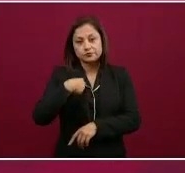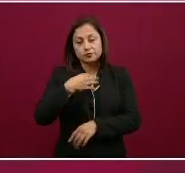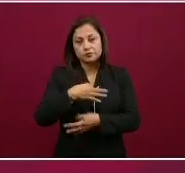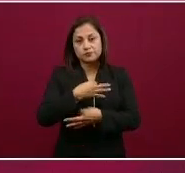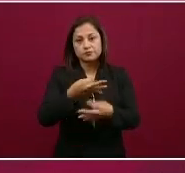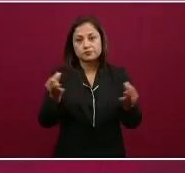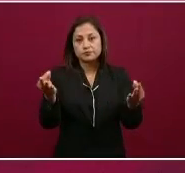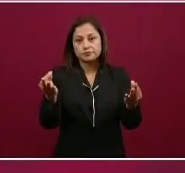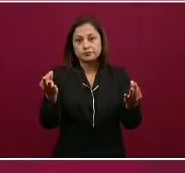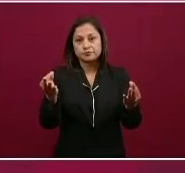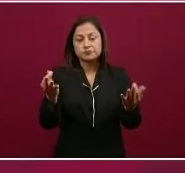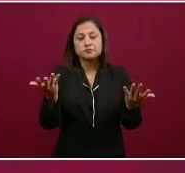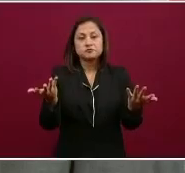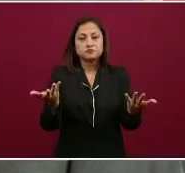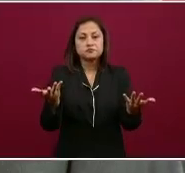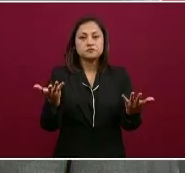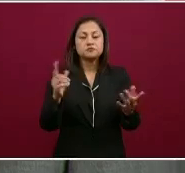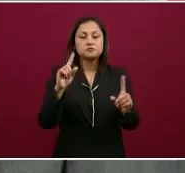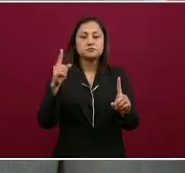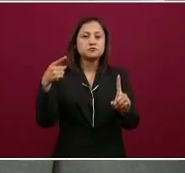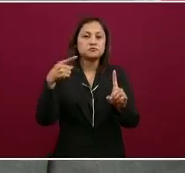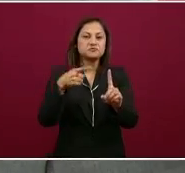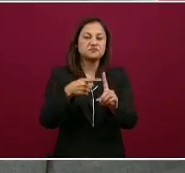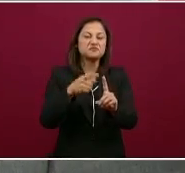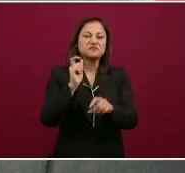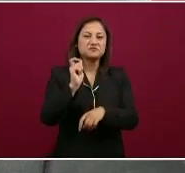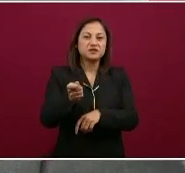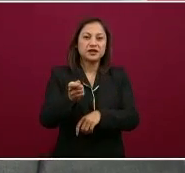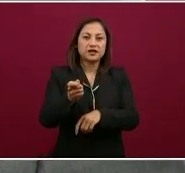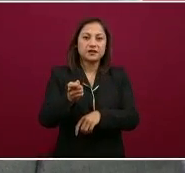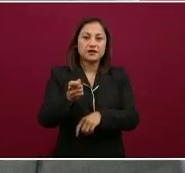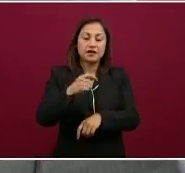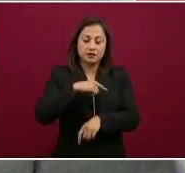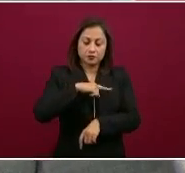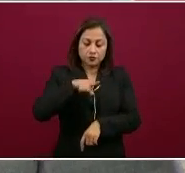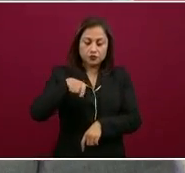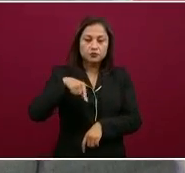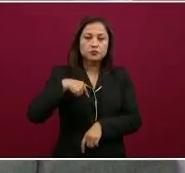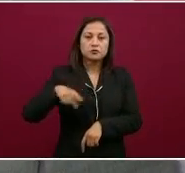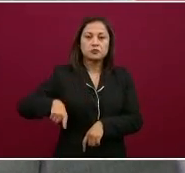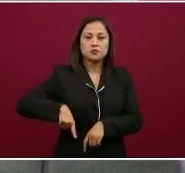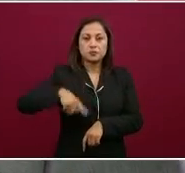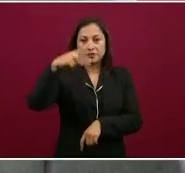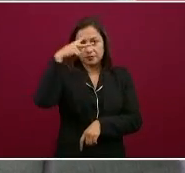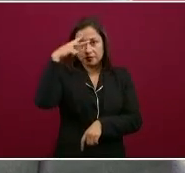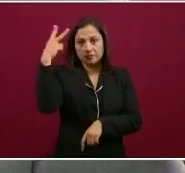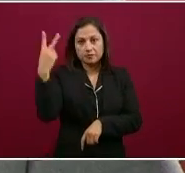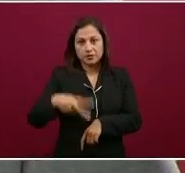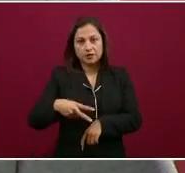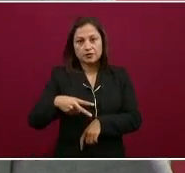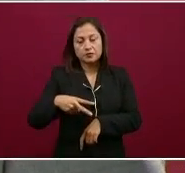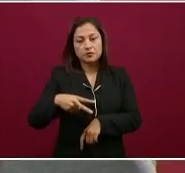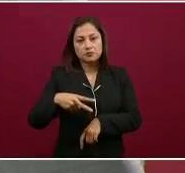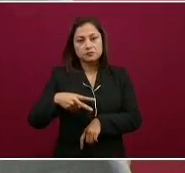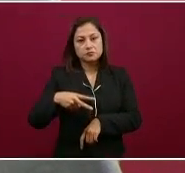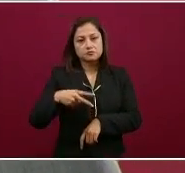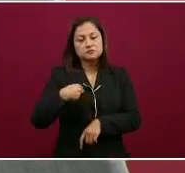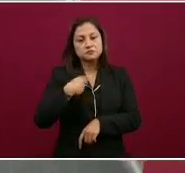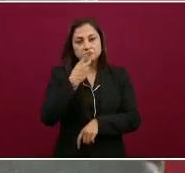sobre nuestra postura que ya quedó